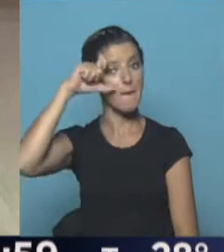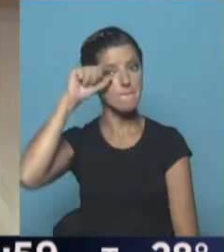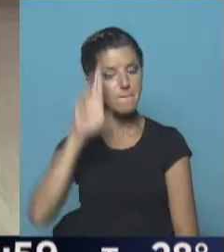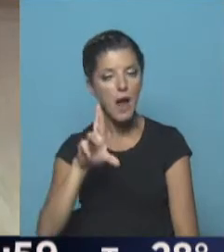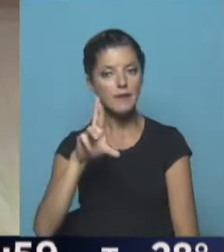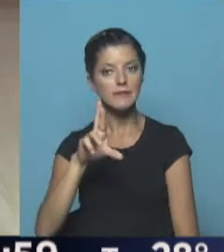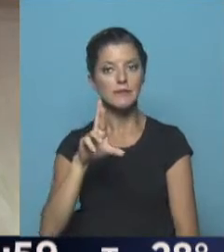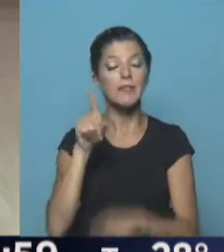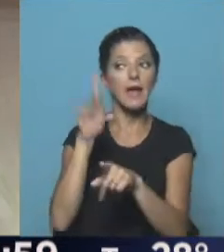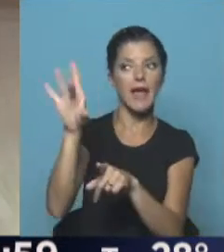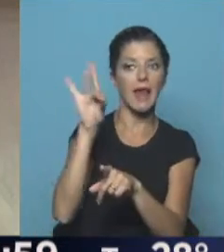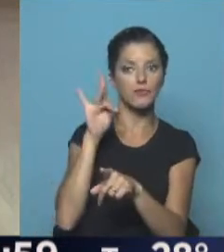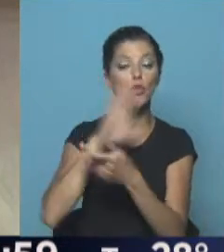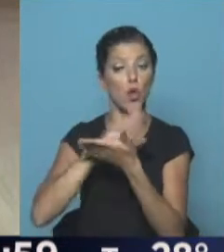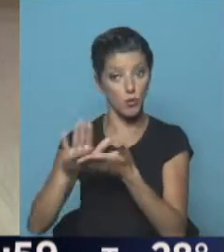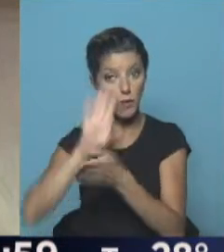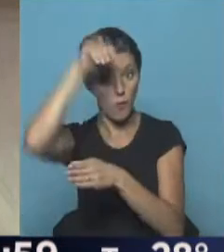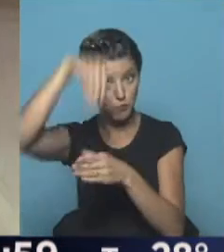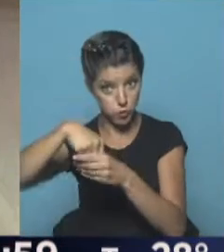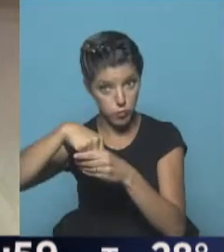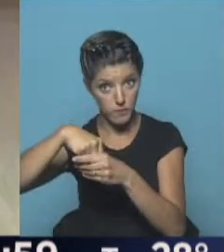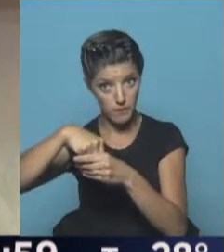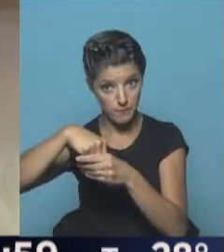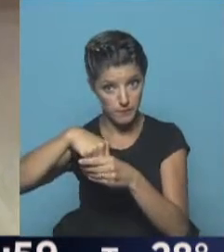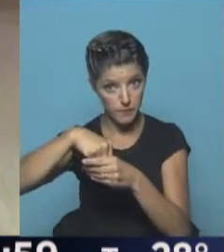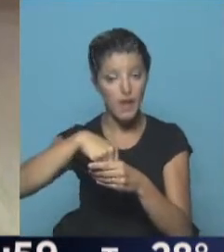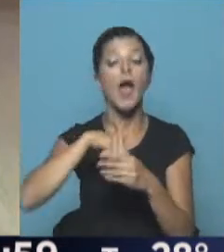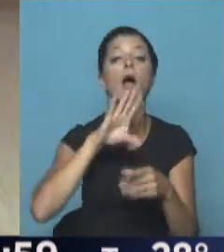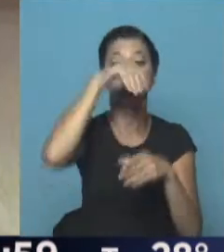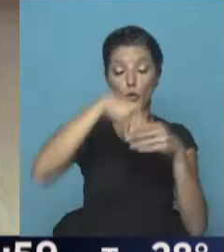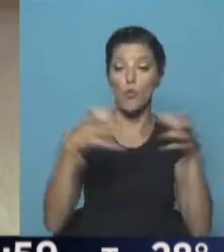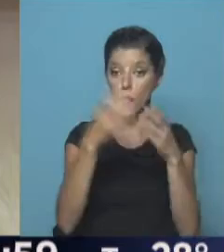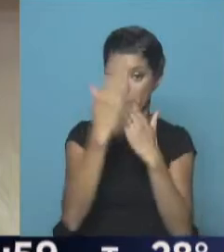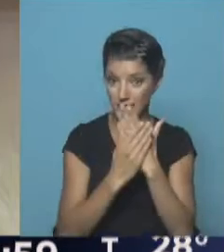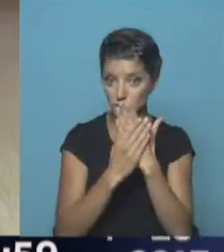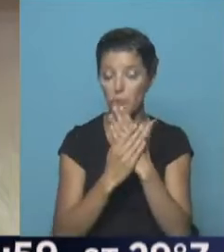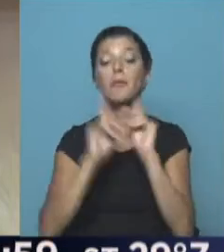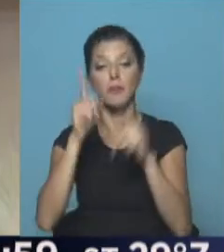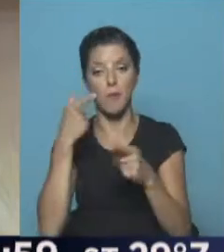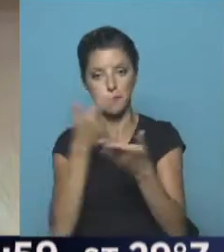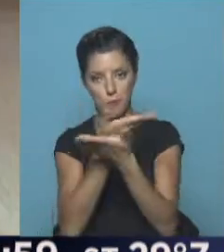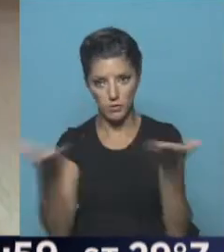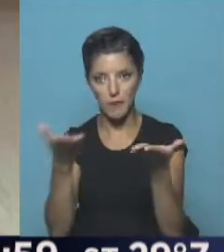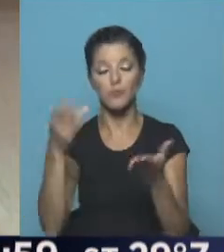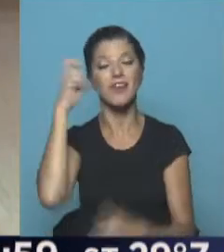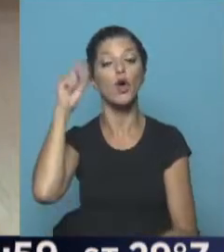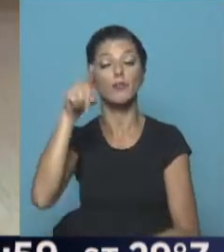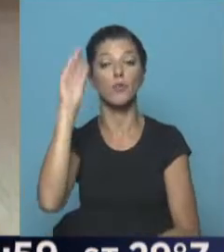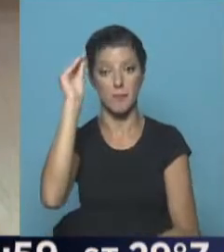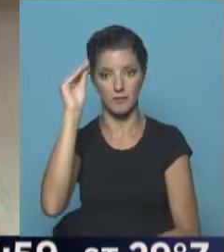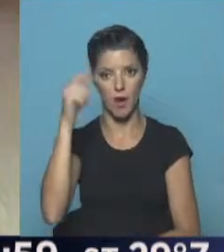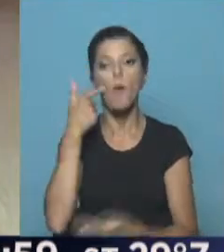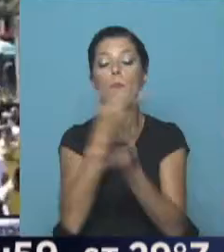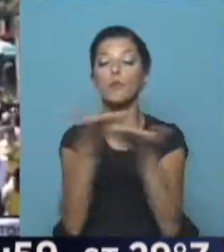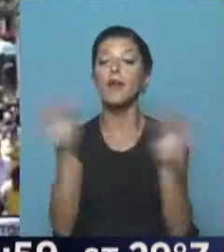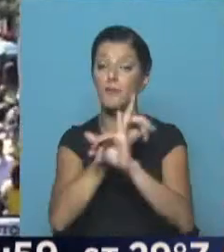en la designación de nuevos miembros de su gabinete como también ha ocurrido esto en el congreso brasileño vemos un informe y lo